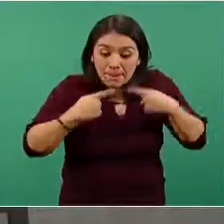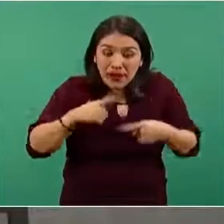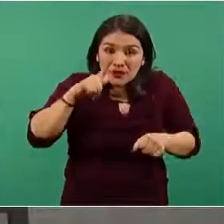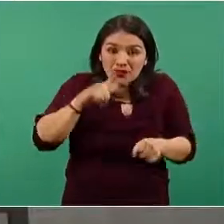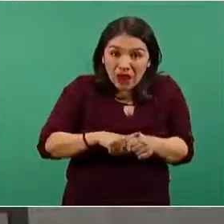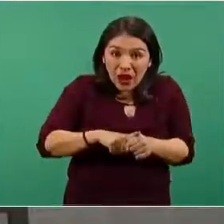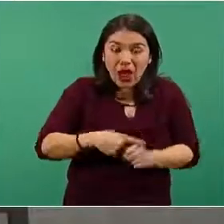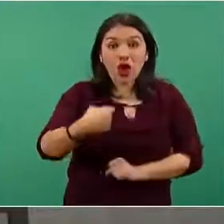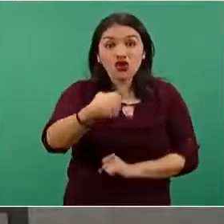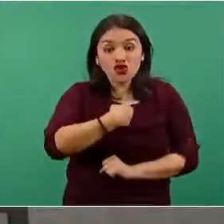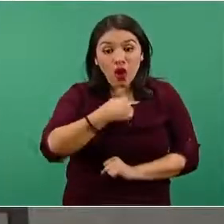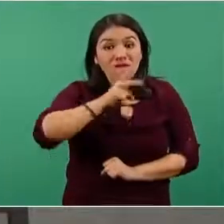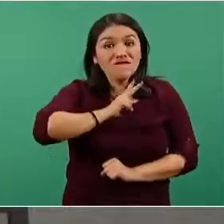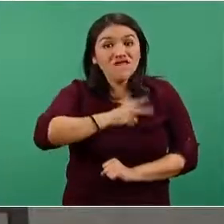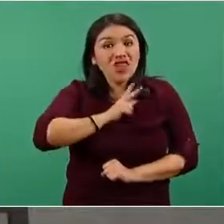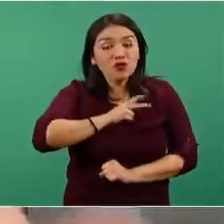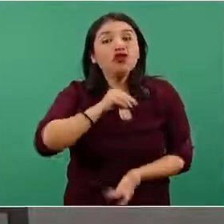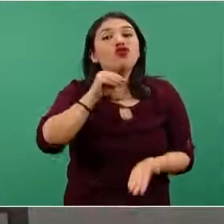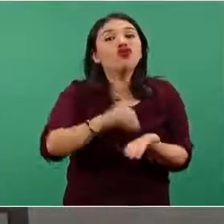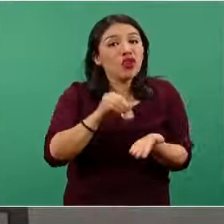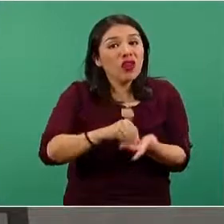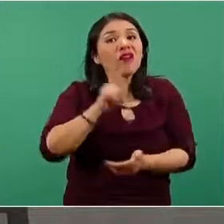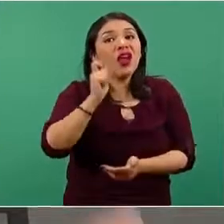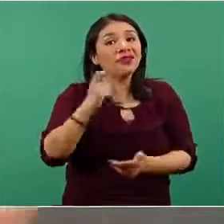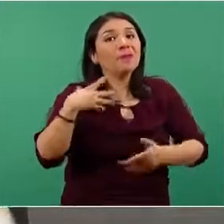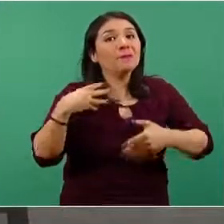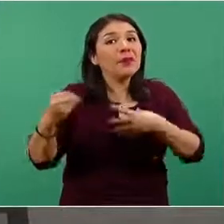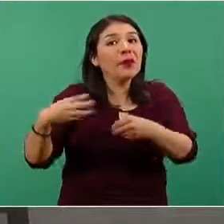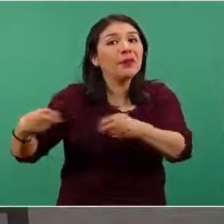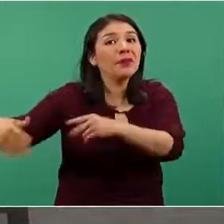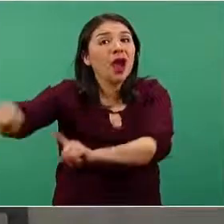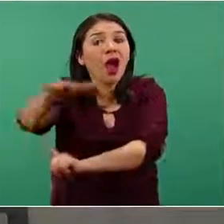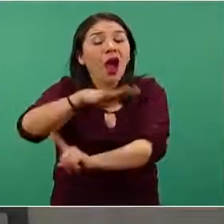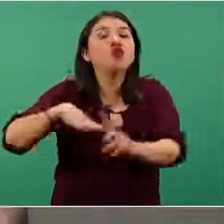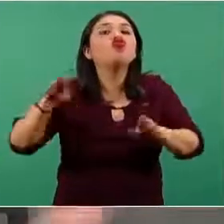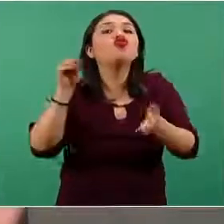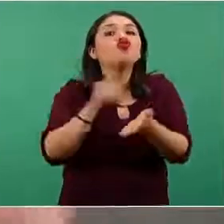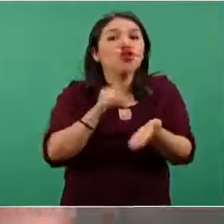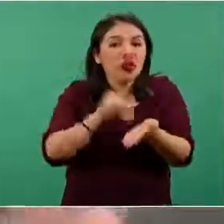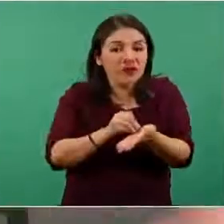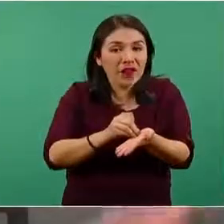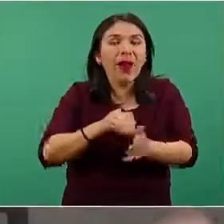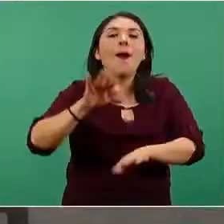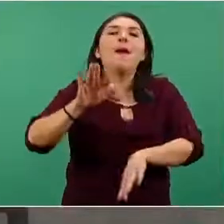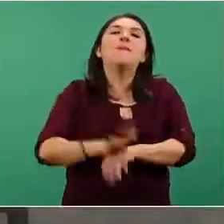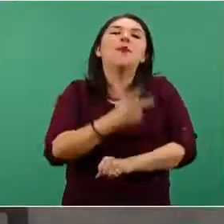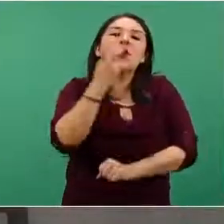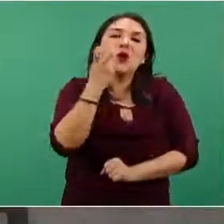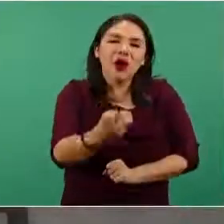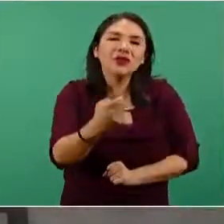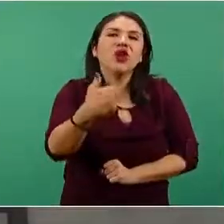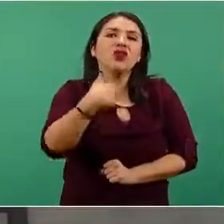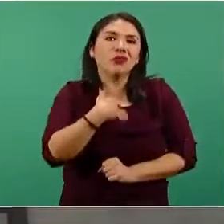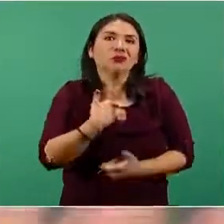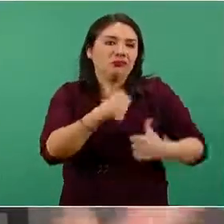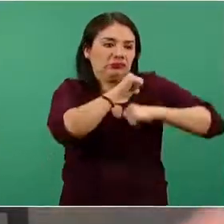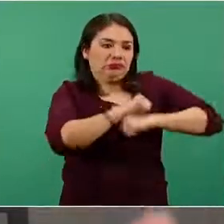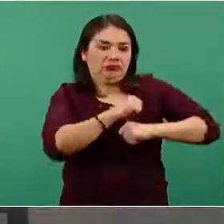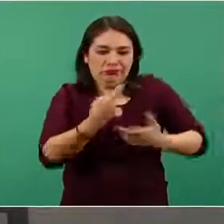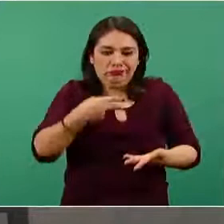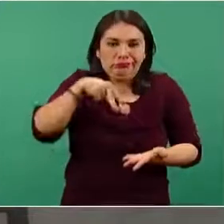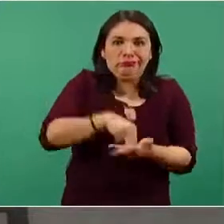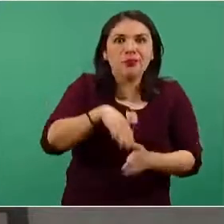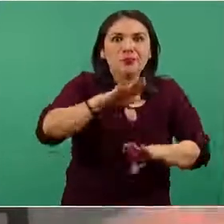la carga viral todavía es contagiante. Entonces, por esa razón, y dado que tengo una ocupación pública de